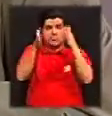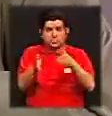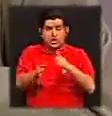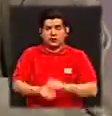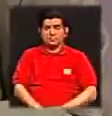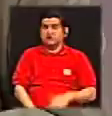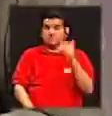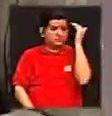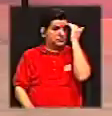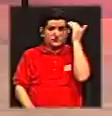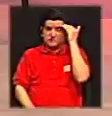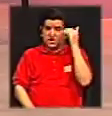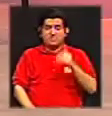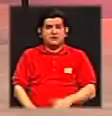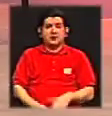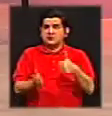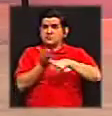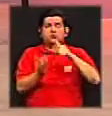no sabe por quién votar.